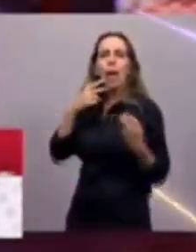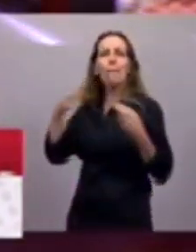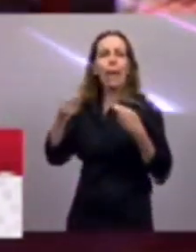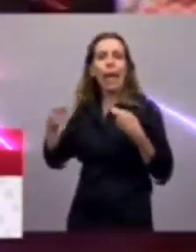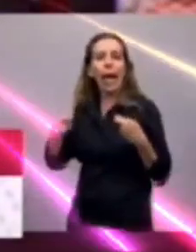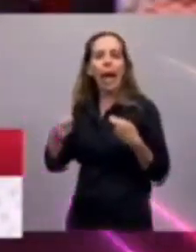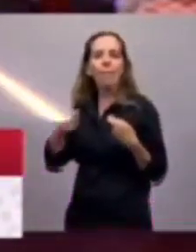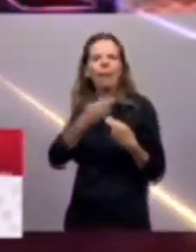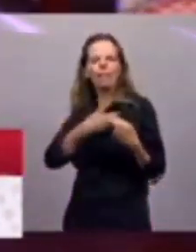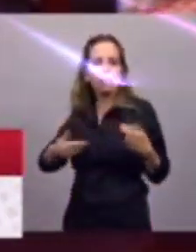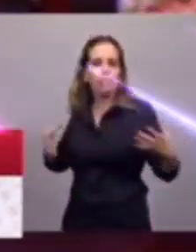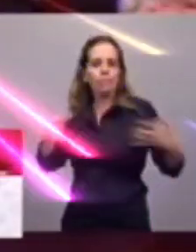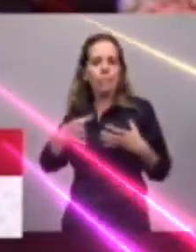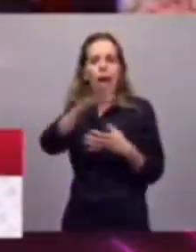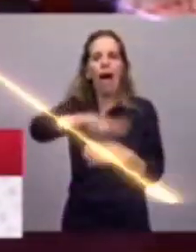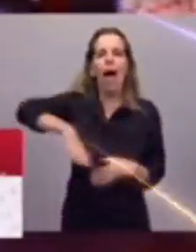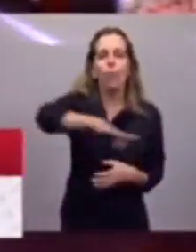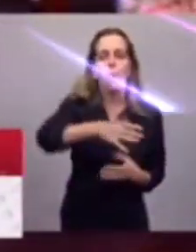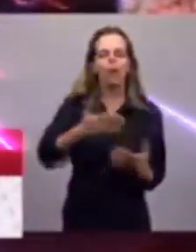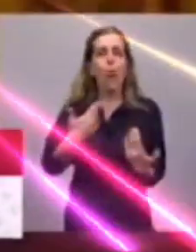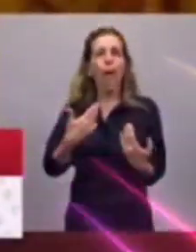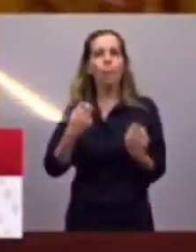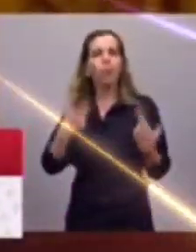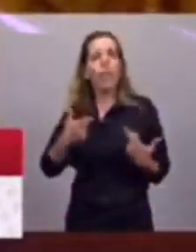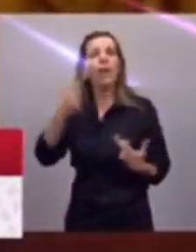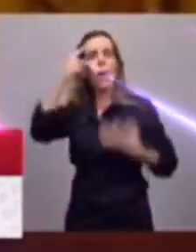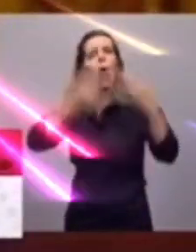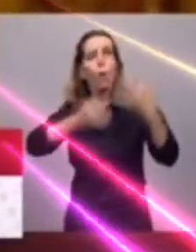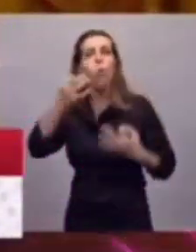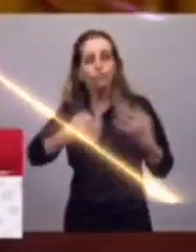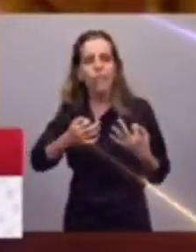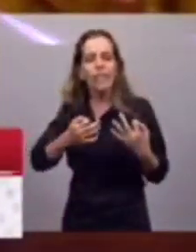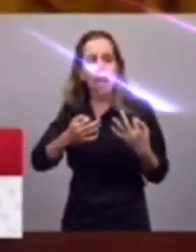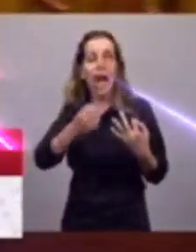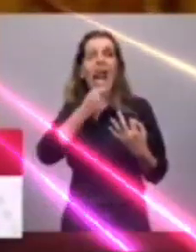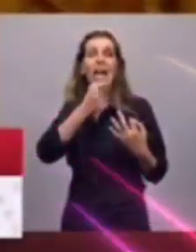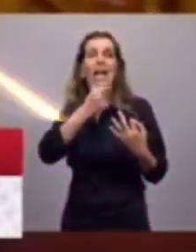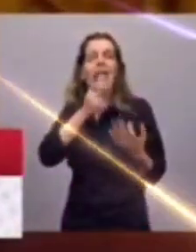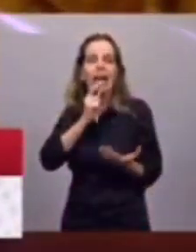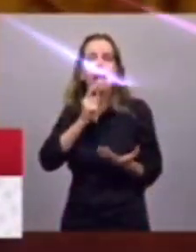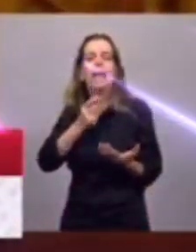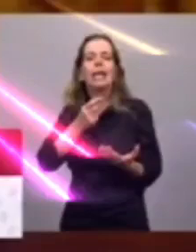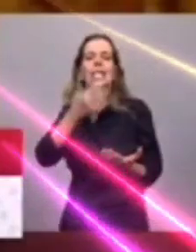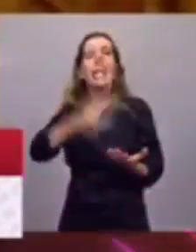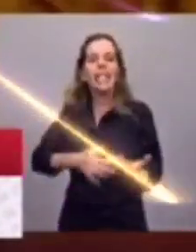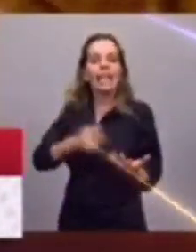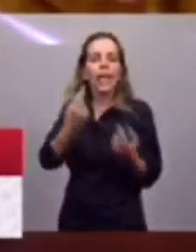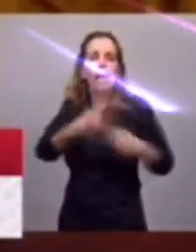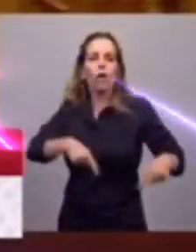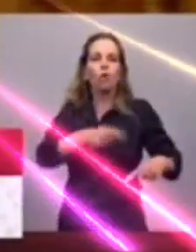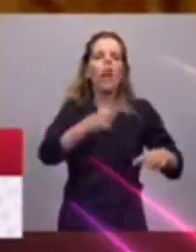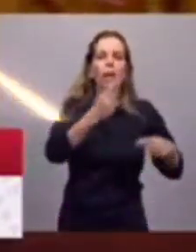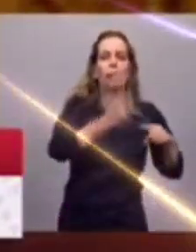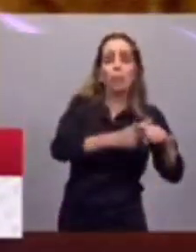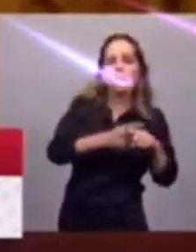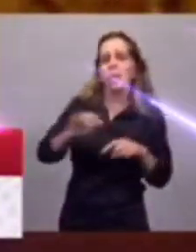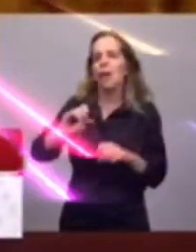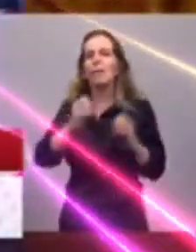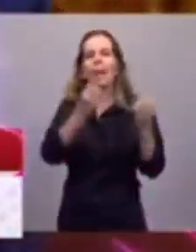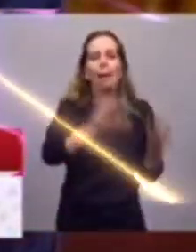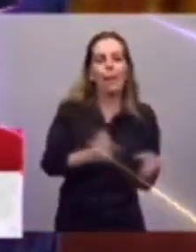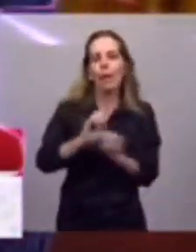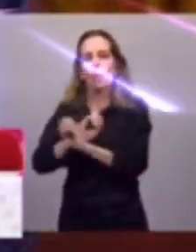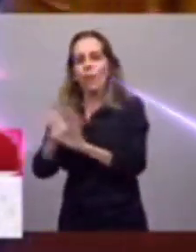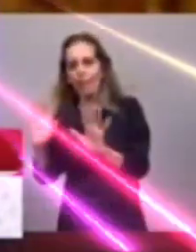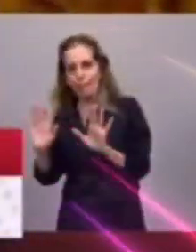pueblo, para poder hacer justicia y discernir entre el bien y el mal. Ahora, lo que es